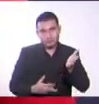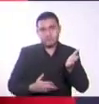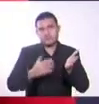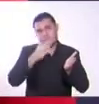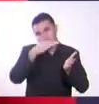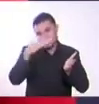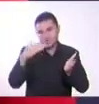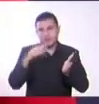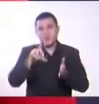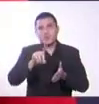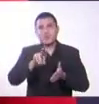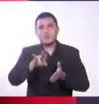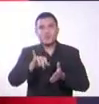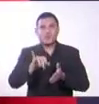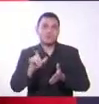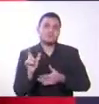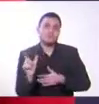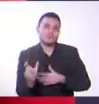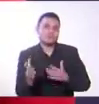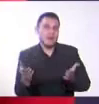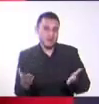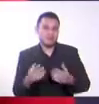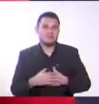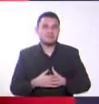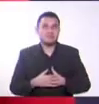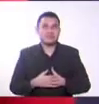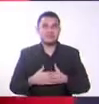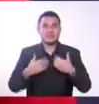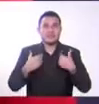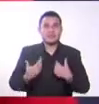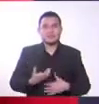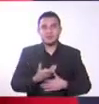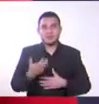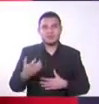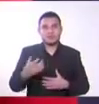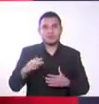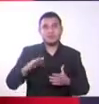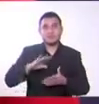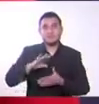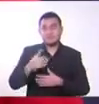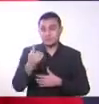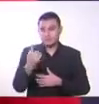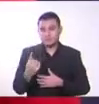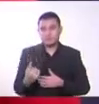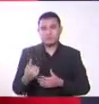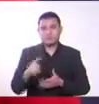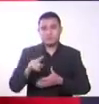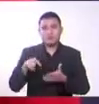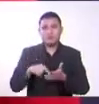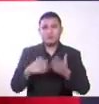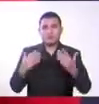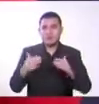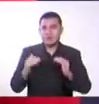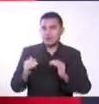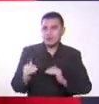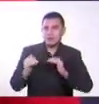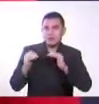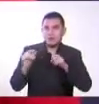Entonces, nosotros adquirimos un estatus de ciudadanía cuando llegamos a la mayoría de edad